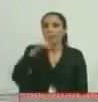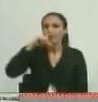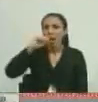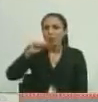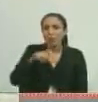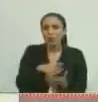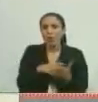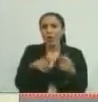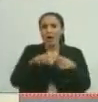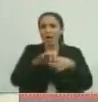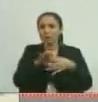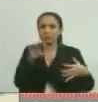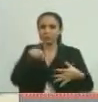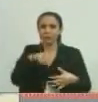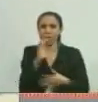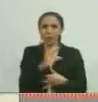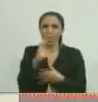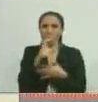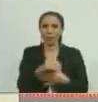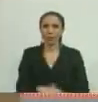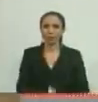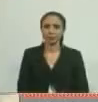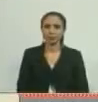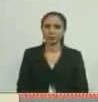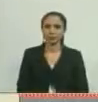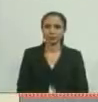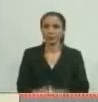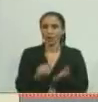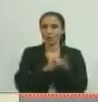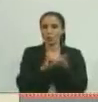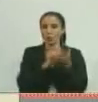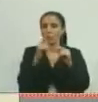Colombia. El Heraldo. New York Times.